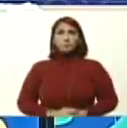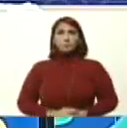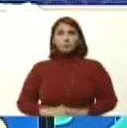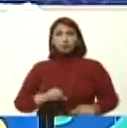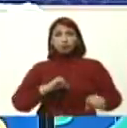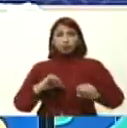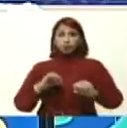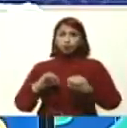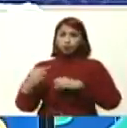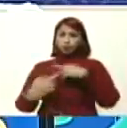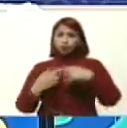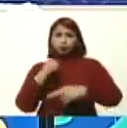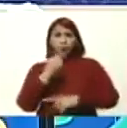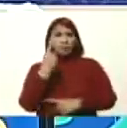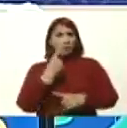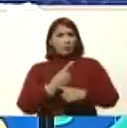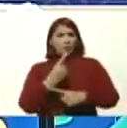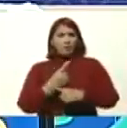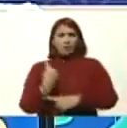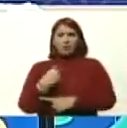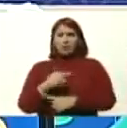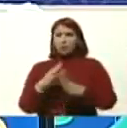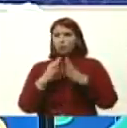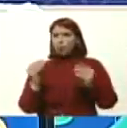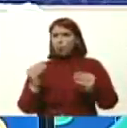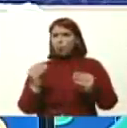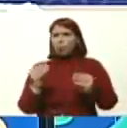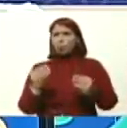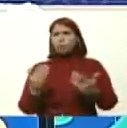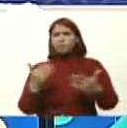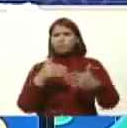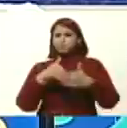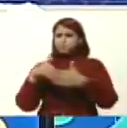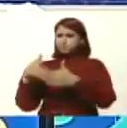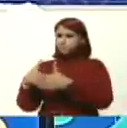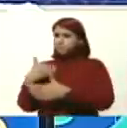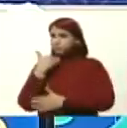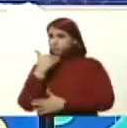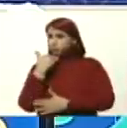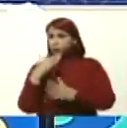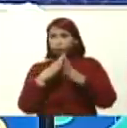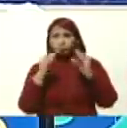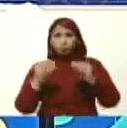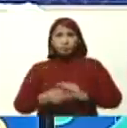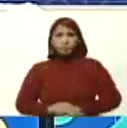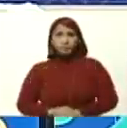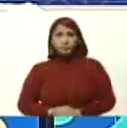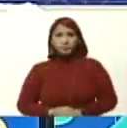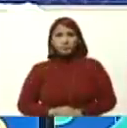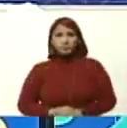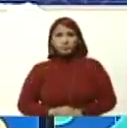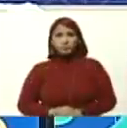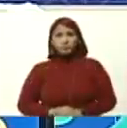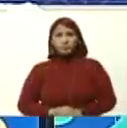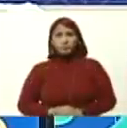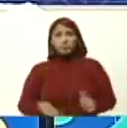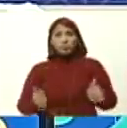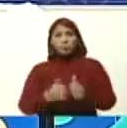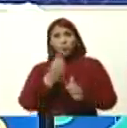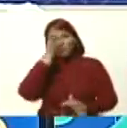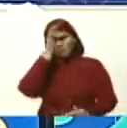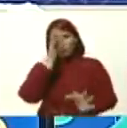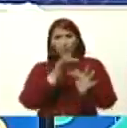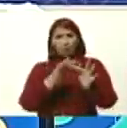maquinaria que la revolución debe tener para todos los certámenes electorales, para todos los certámenes electorales, con fe,